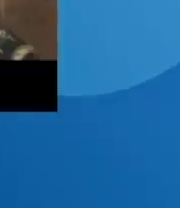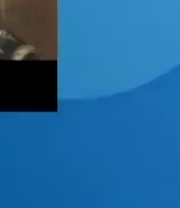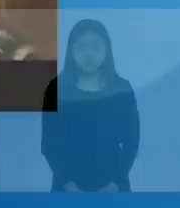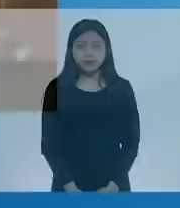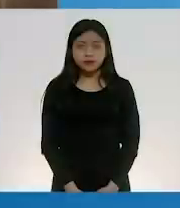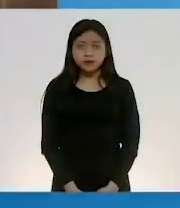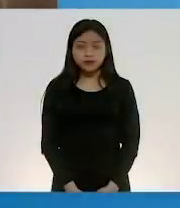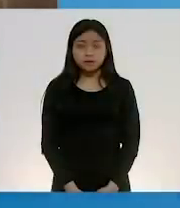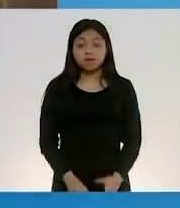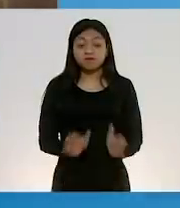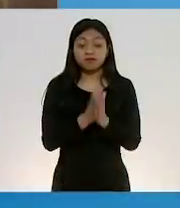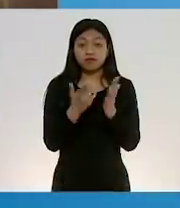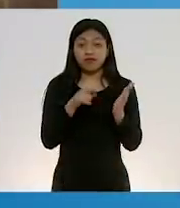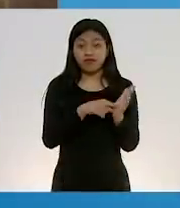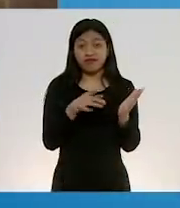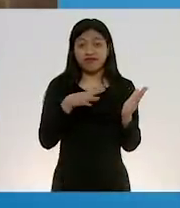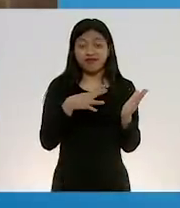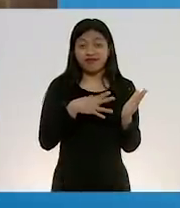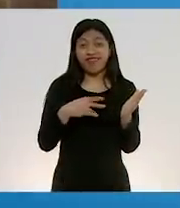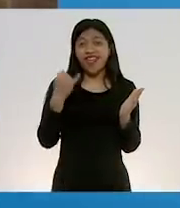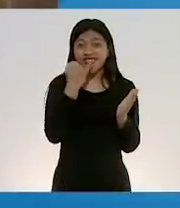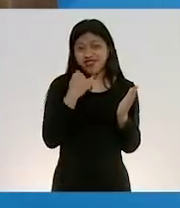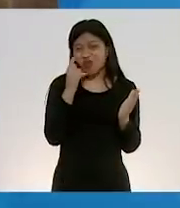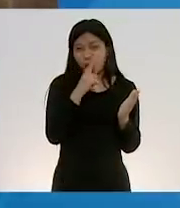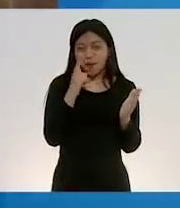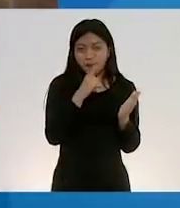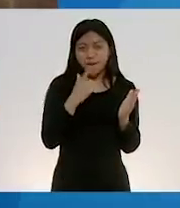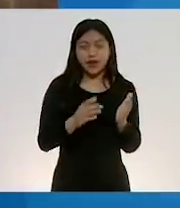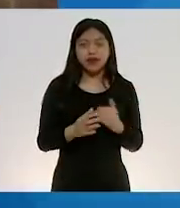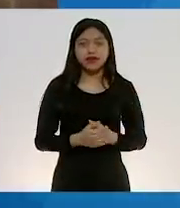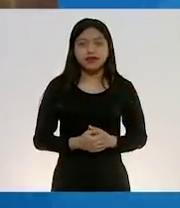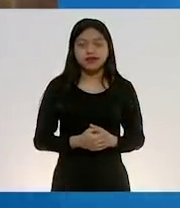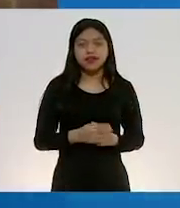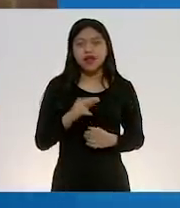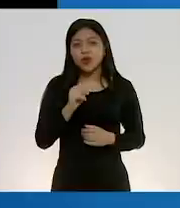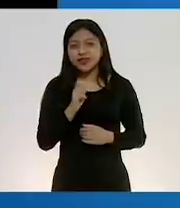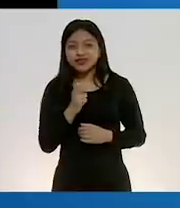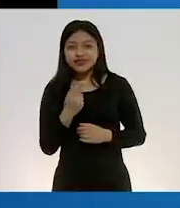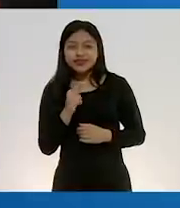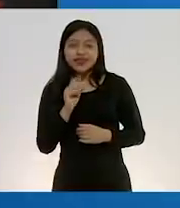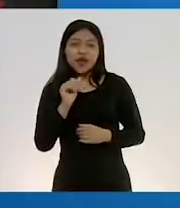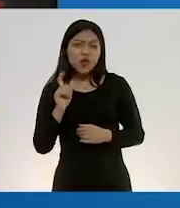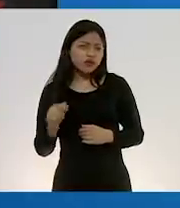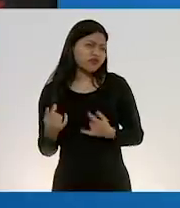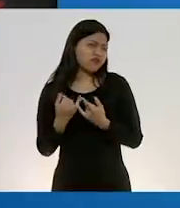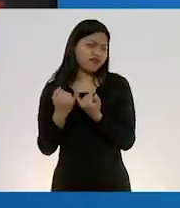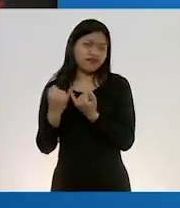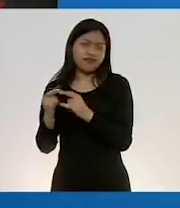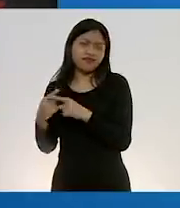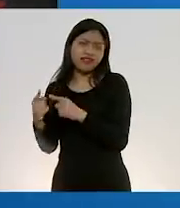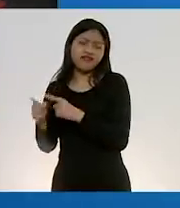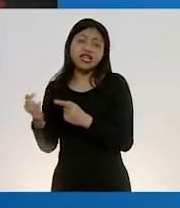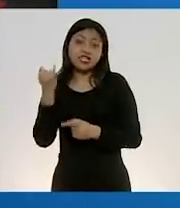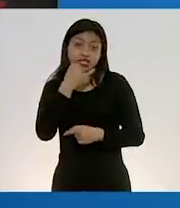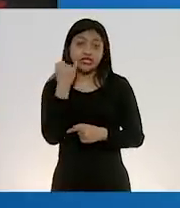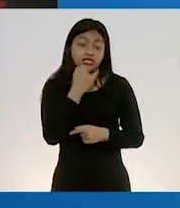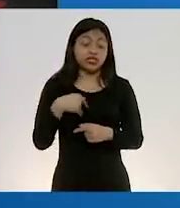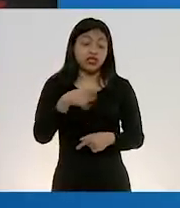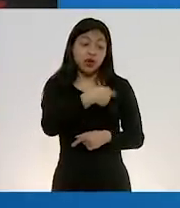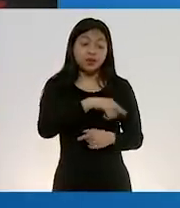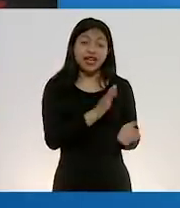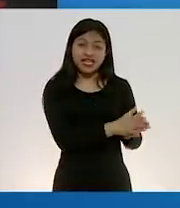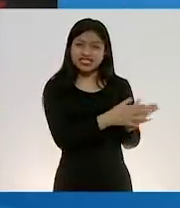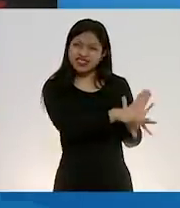Uno de los documentos en lenguas indígenas, en náhuatl, en purépecha y en otros idiomas, más importantes que